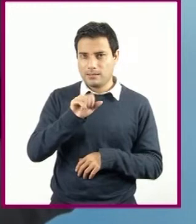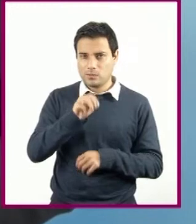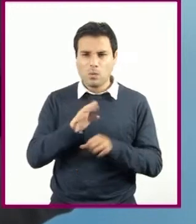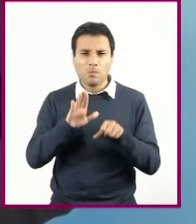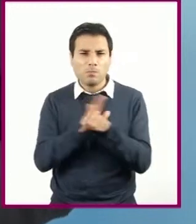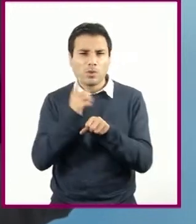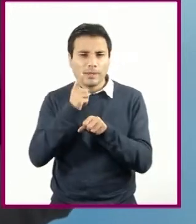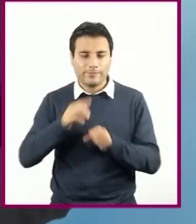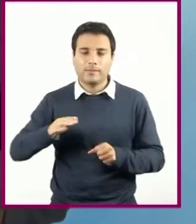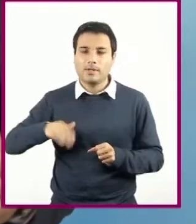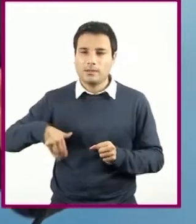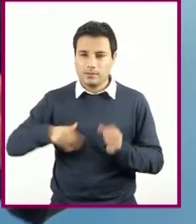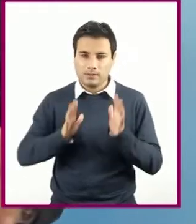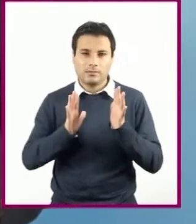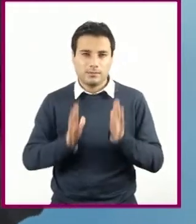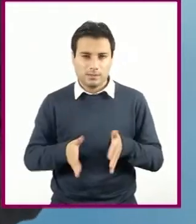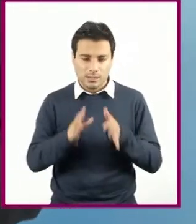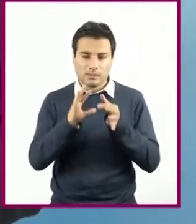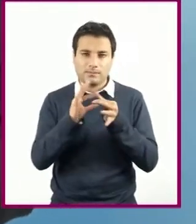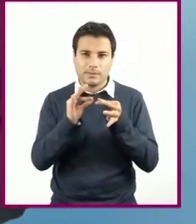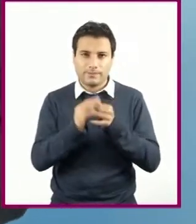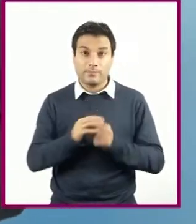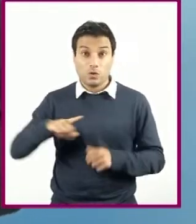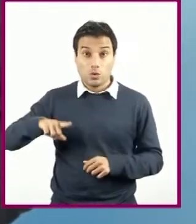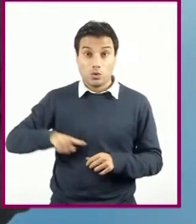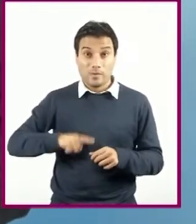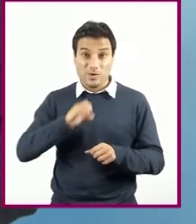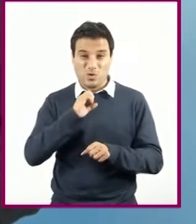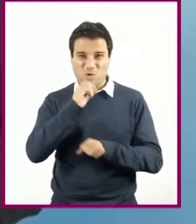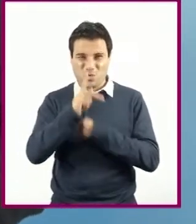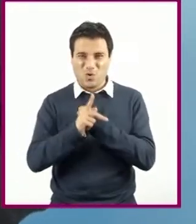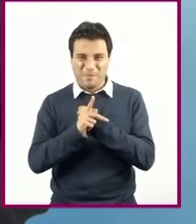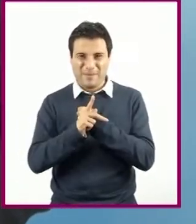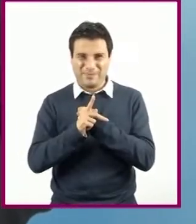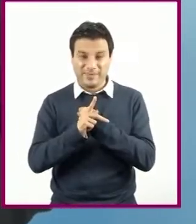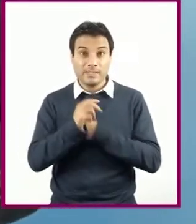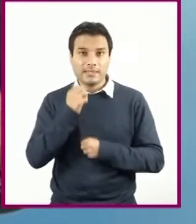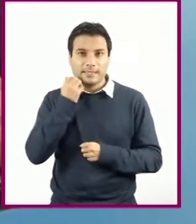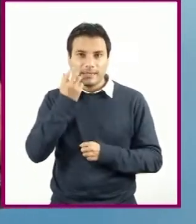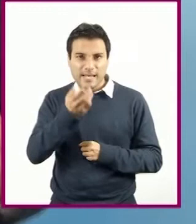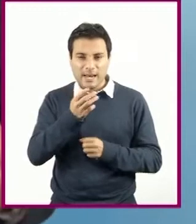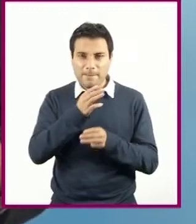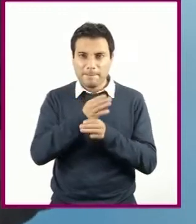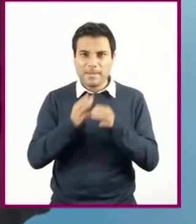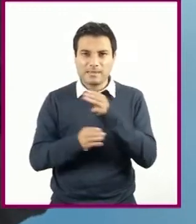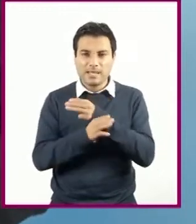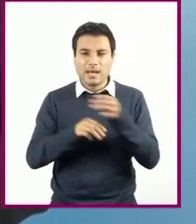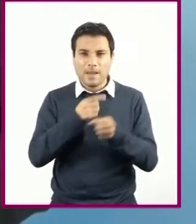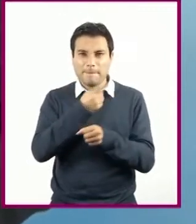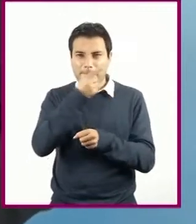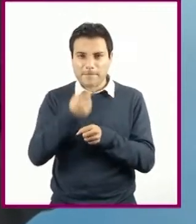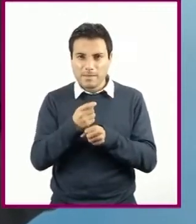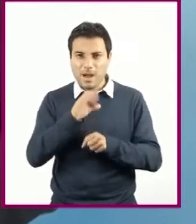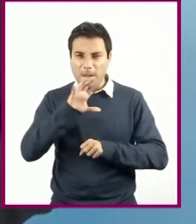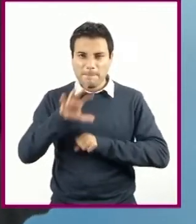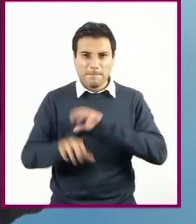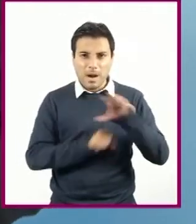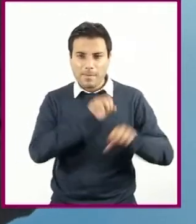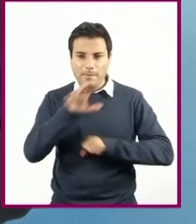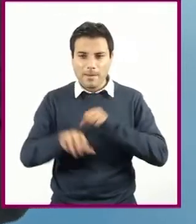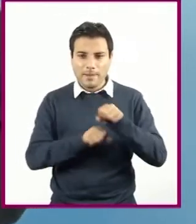acabamos de mencionar. Las potencias europeas, en la búsqueda de materias primas para acrecentar su producción,